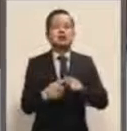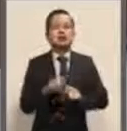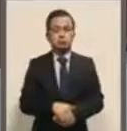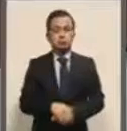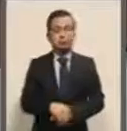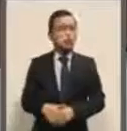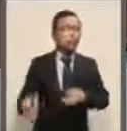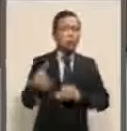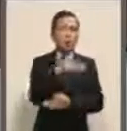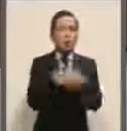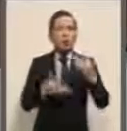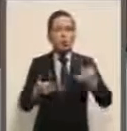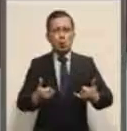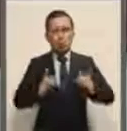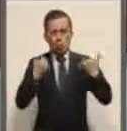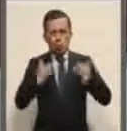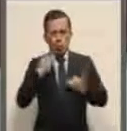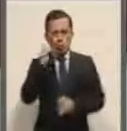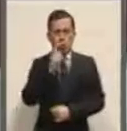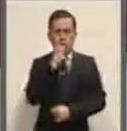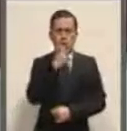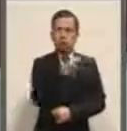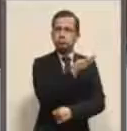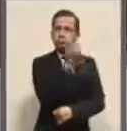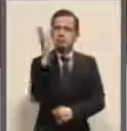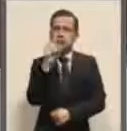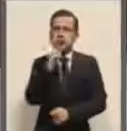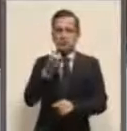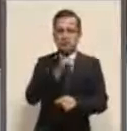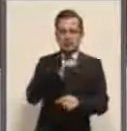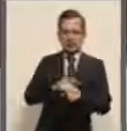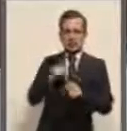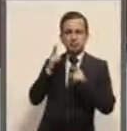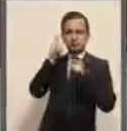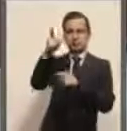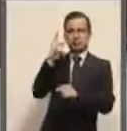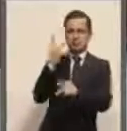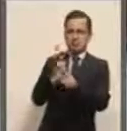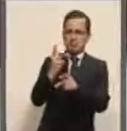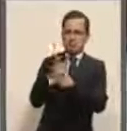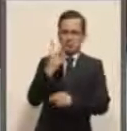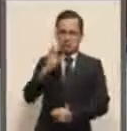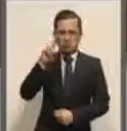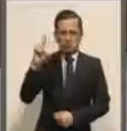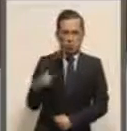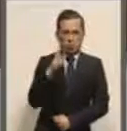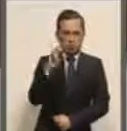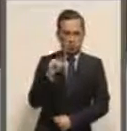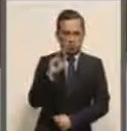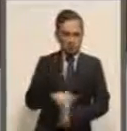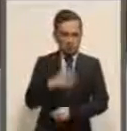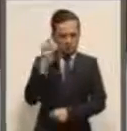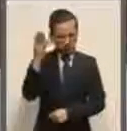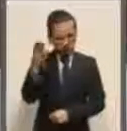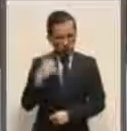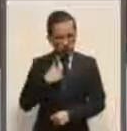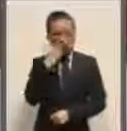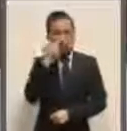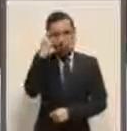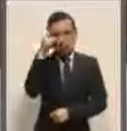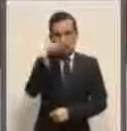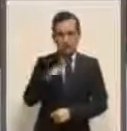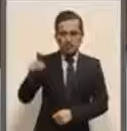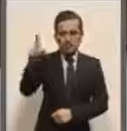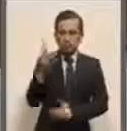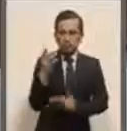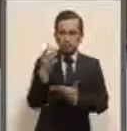en particular a las muchachos y muchachos de la Prepa 4 de la UNAM, que aquí están presentes, dedicarles a